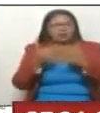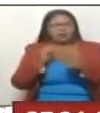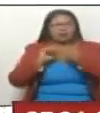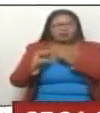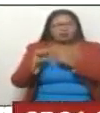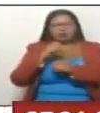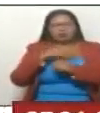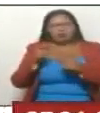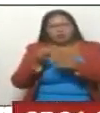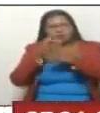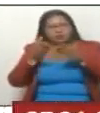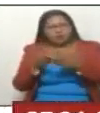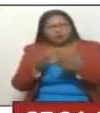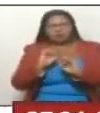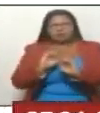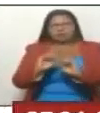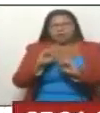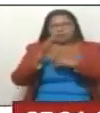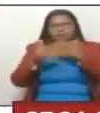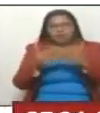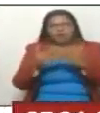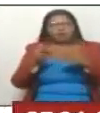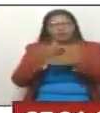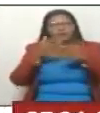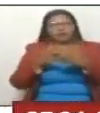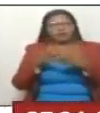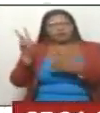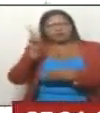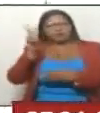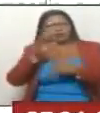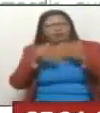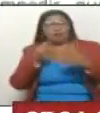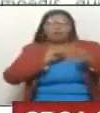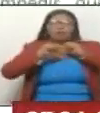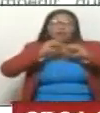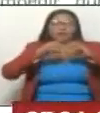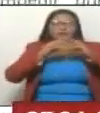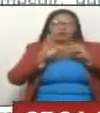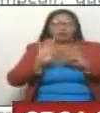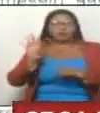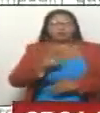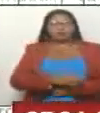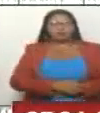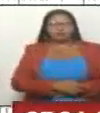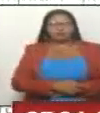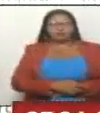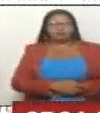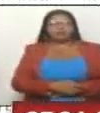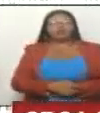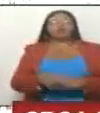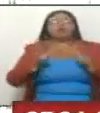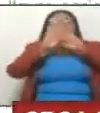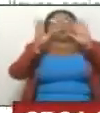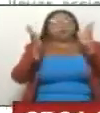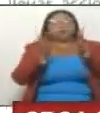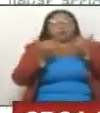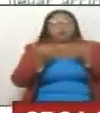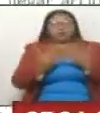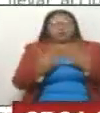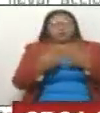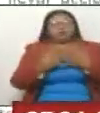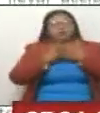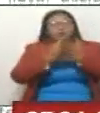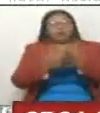gobierno que buscaba impedir al gobierno venezolano que se desplegara por todo el país y por el mundo para llevar acciones que favorezcan